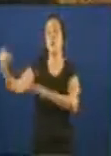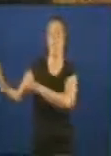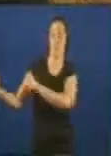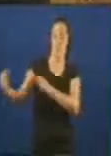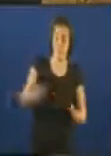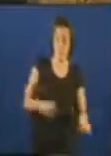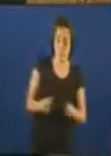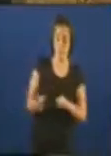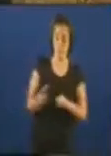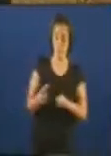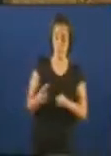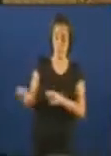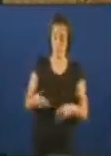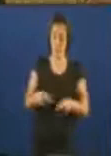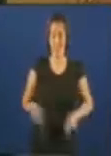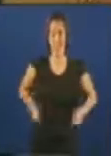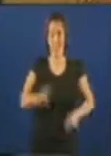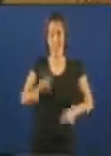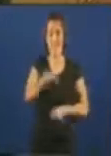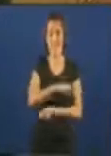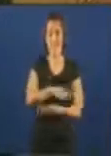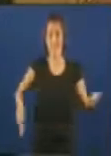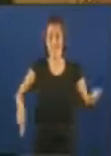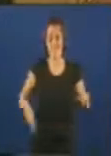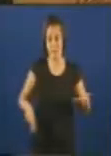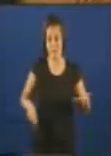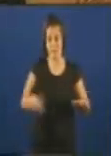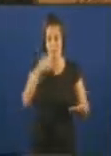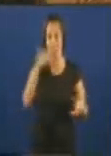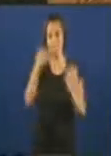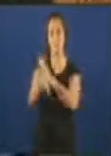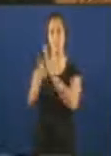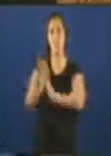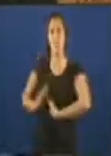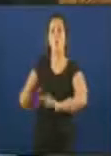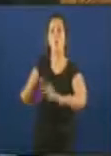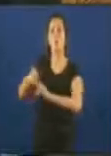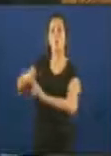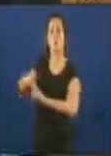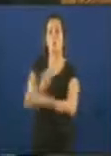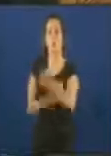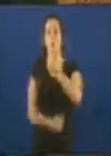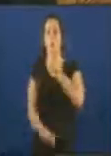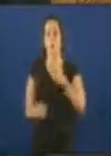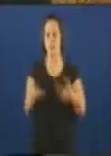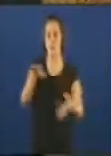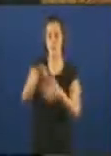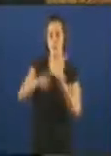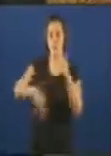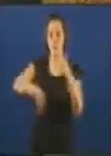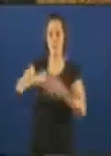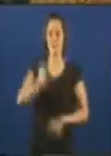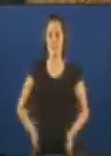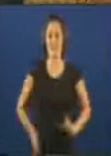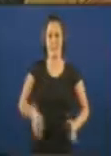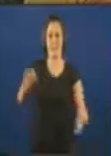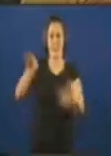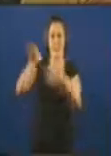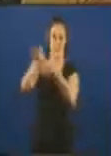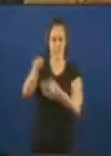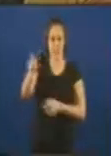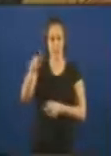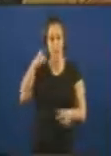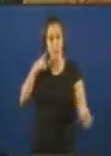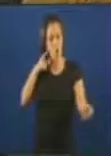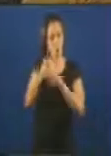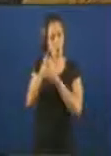descapitalice. E voulle explicar en que consiste a súa política económica. Apelando á prensa mexicana, el